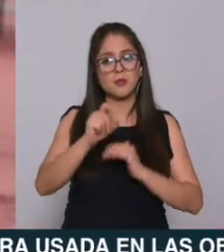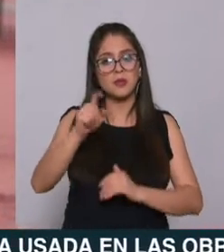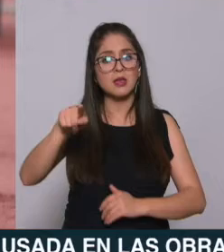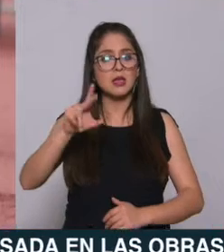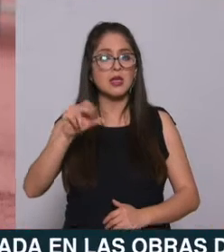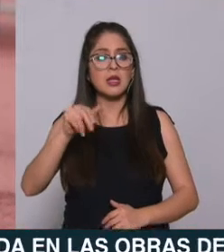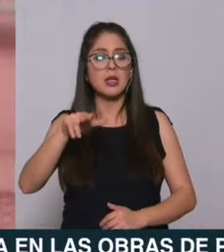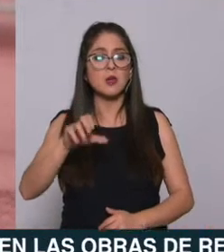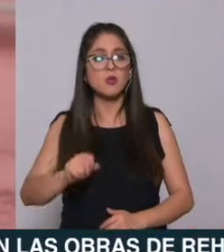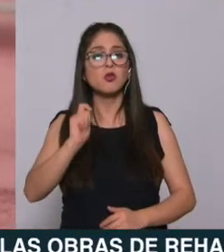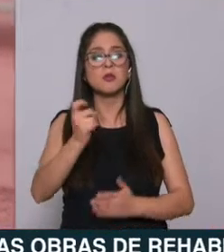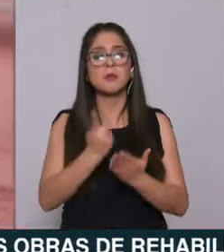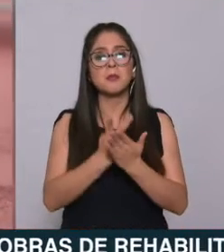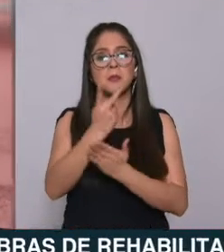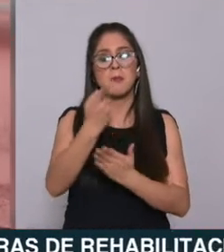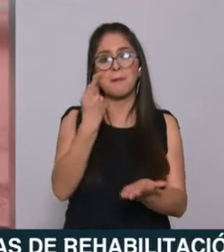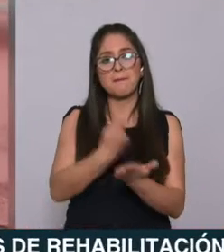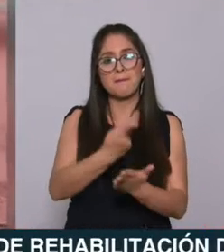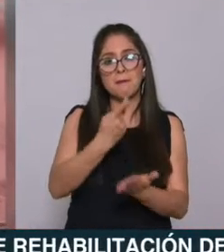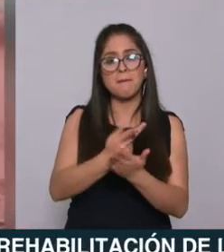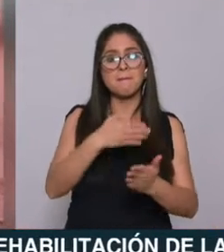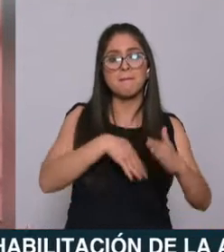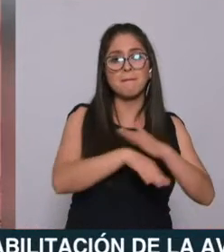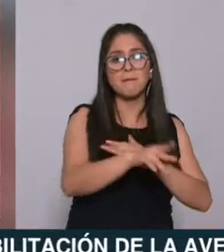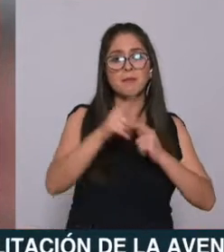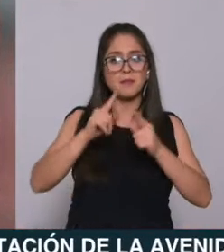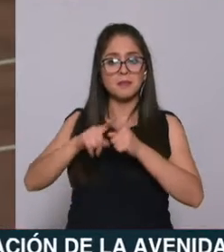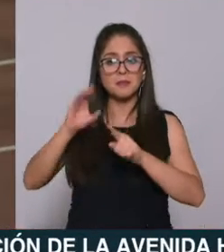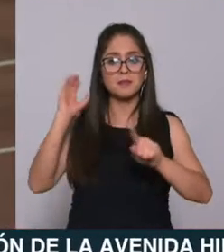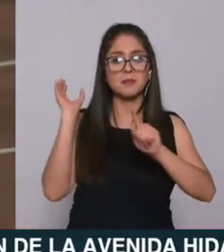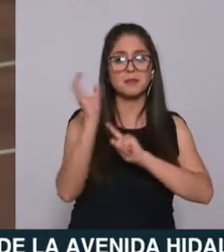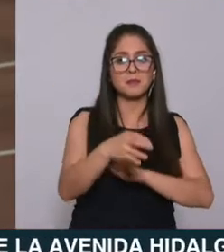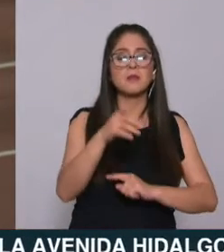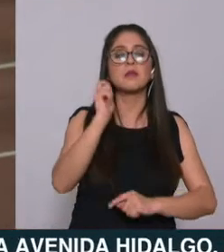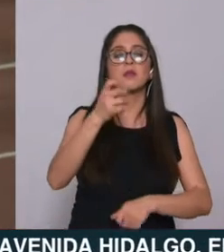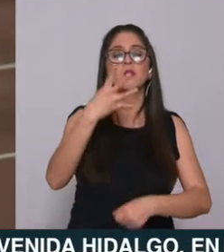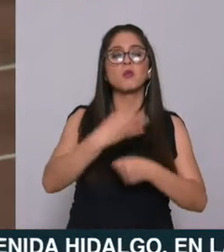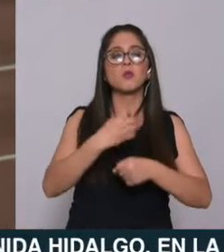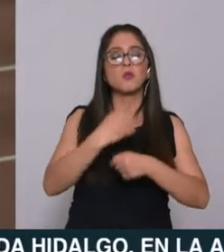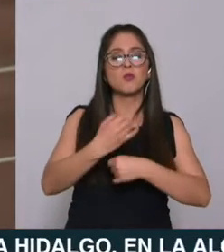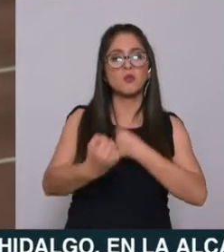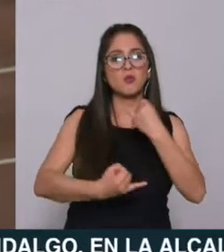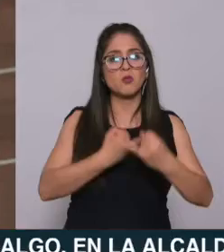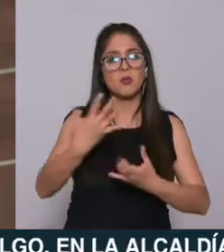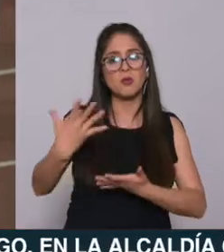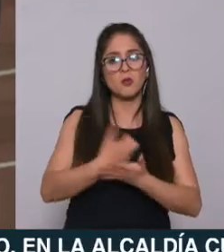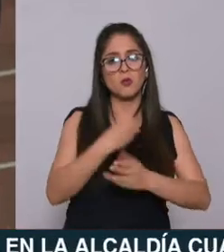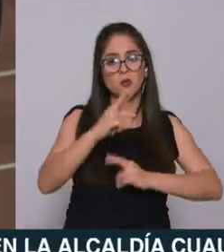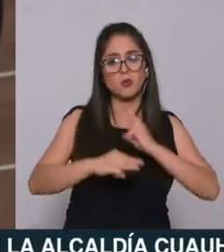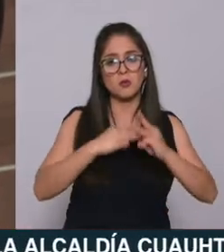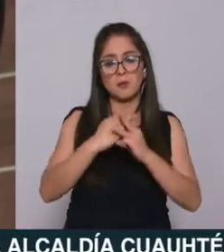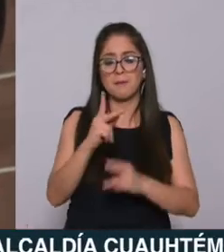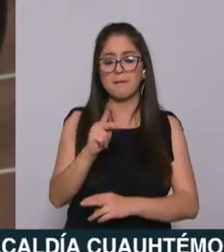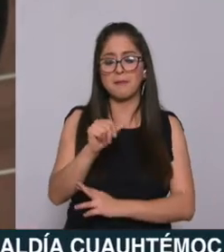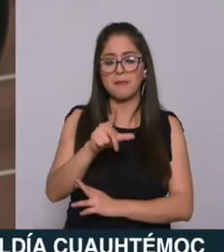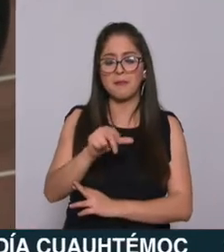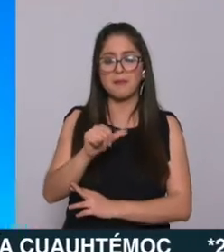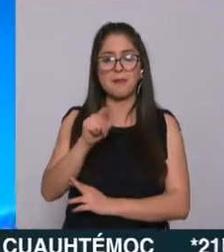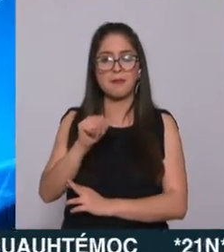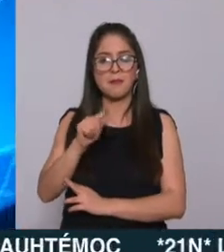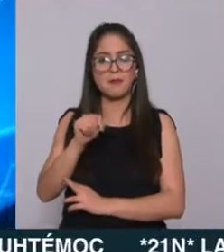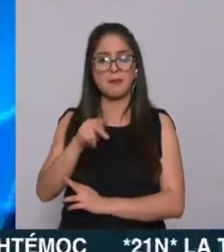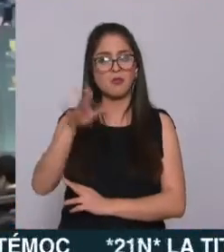logró quedarse con la presea de plata y la plaza olímpica en el lanzamiento de clava durante la 4ª jornada del Campeonato Mundial de Paraatletismo celebrado en